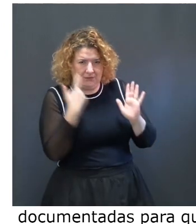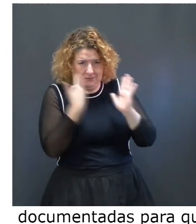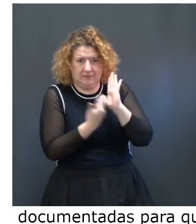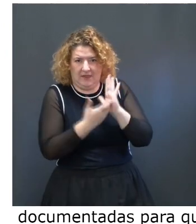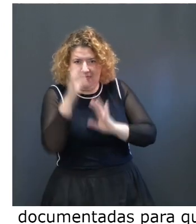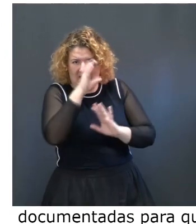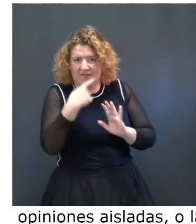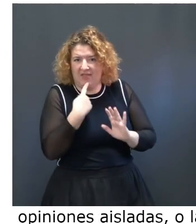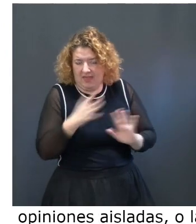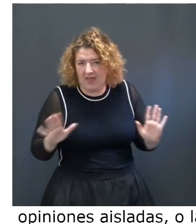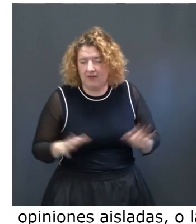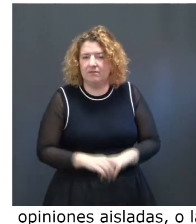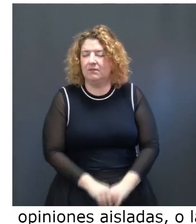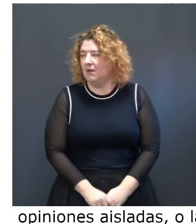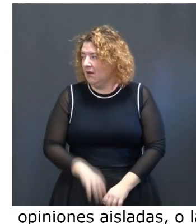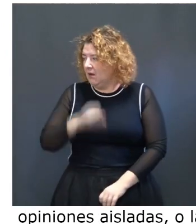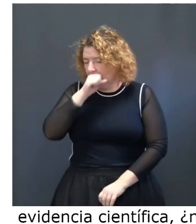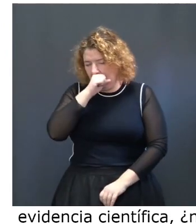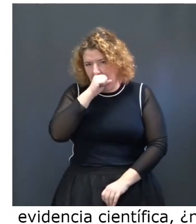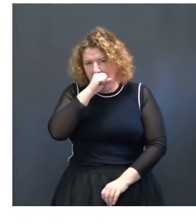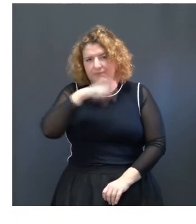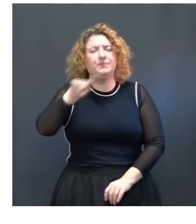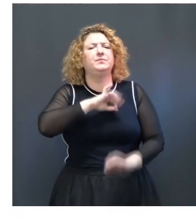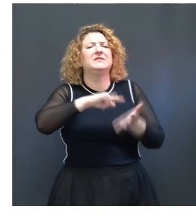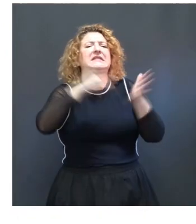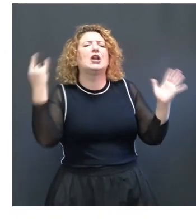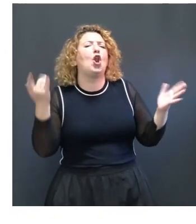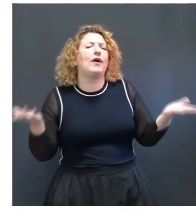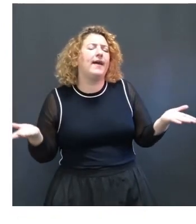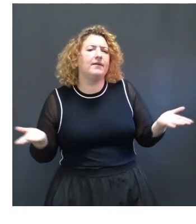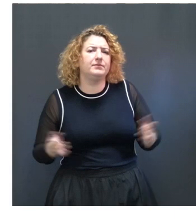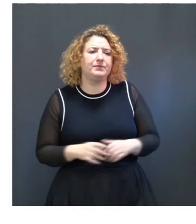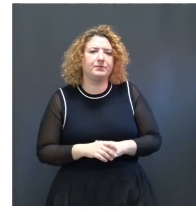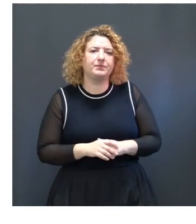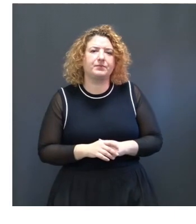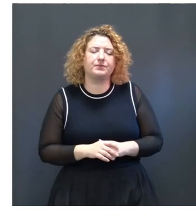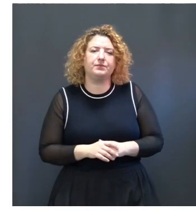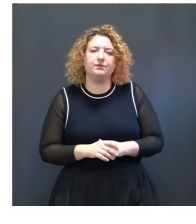evidencia científica, ¿no? La tecnología, ese